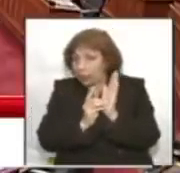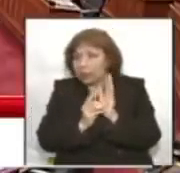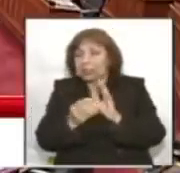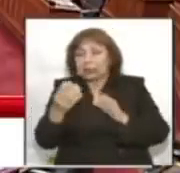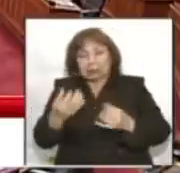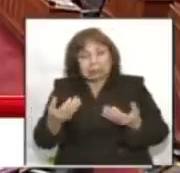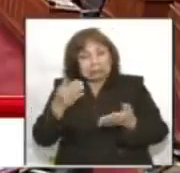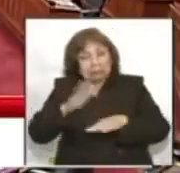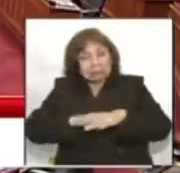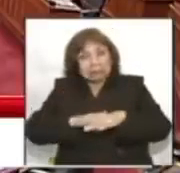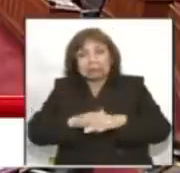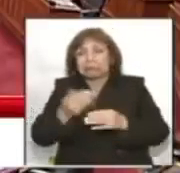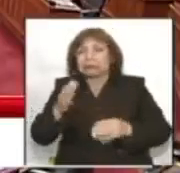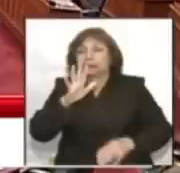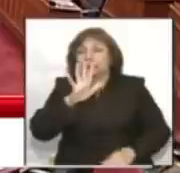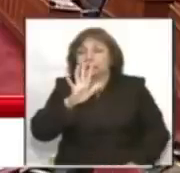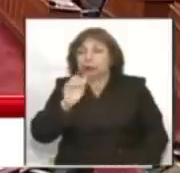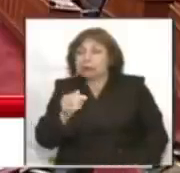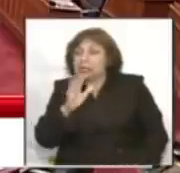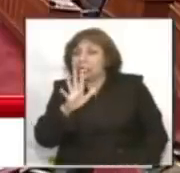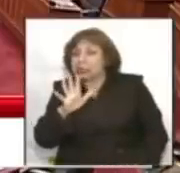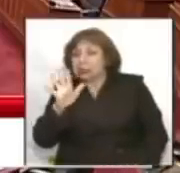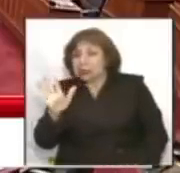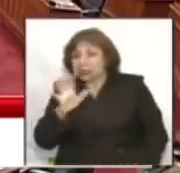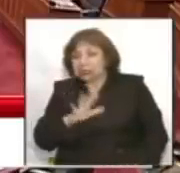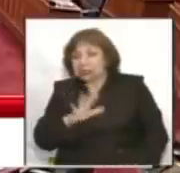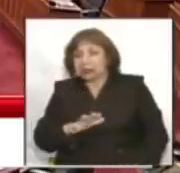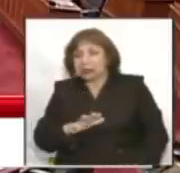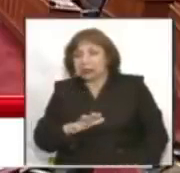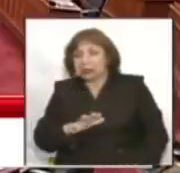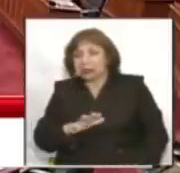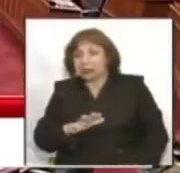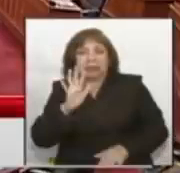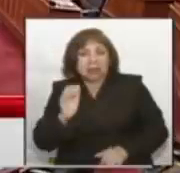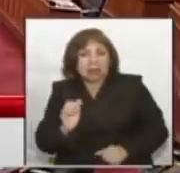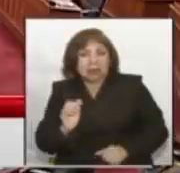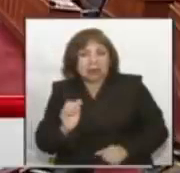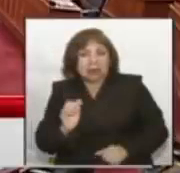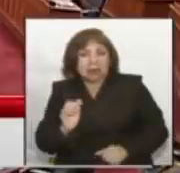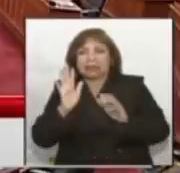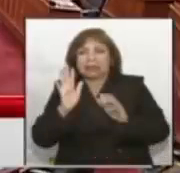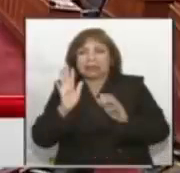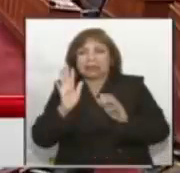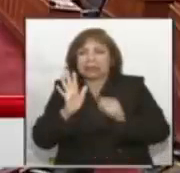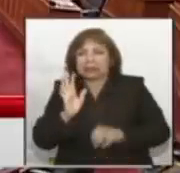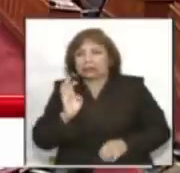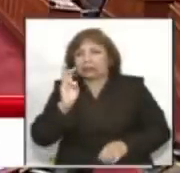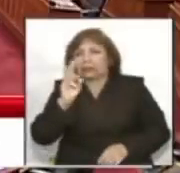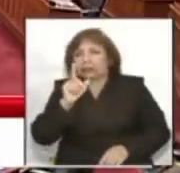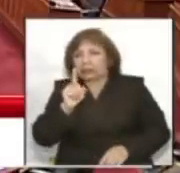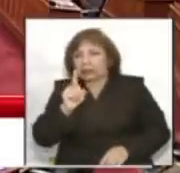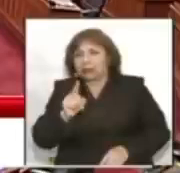proyectos de ley 5.525 5 1997 6 min